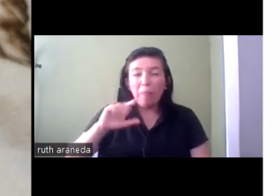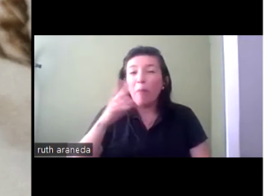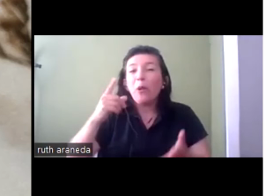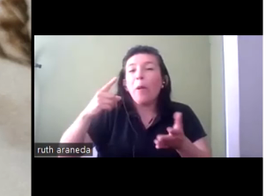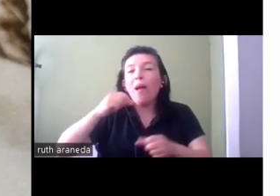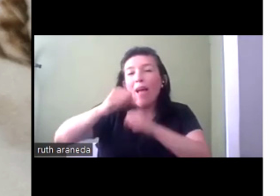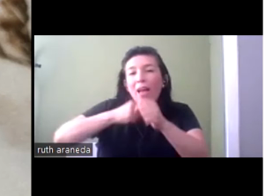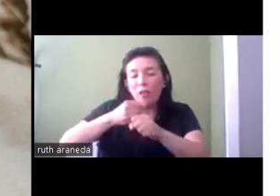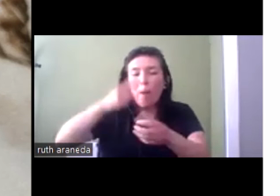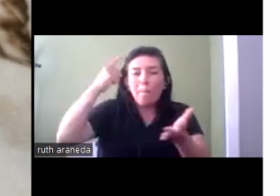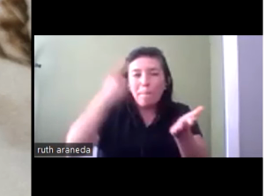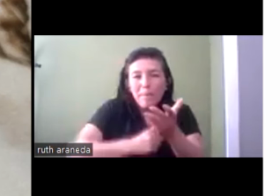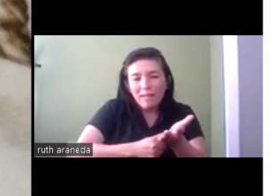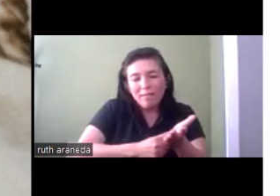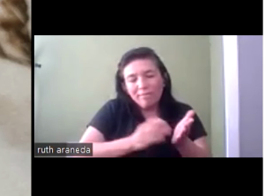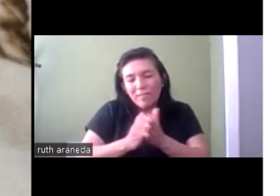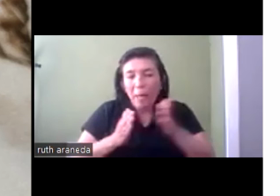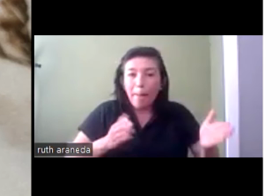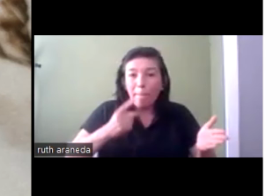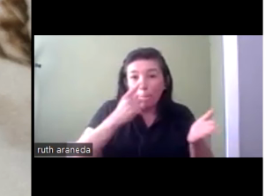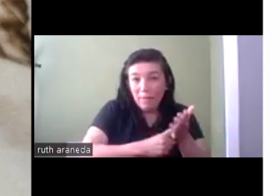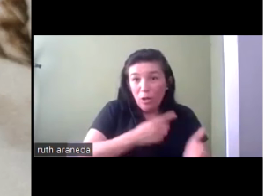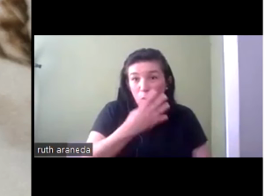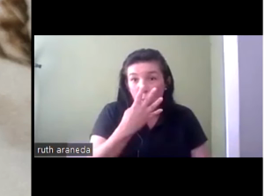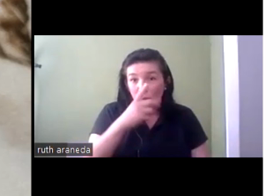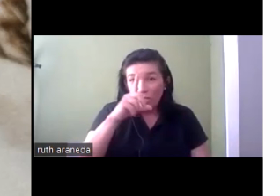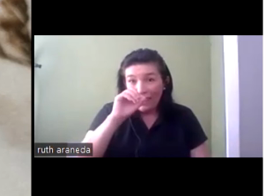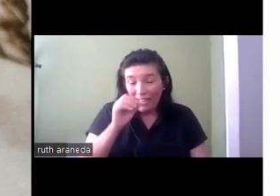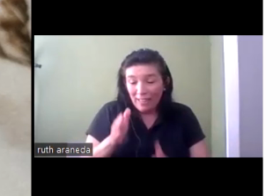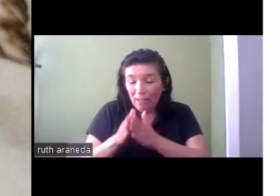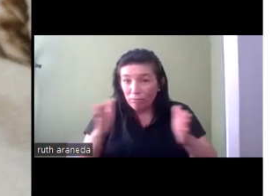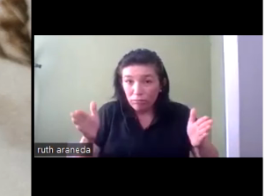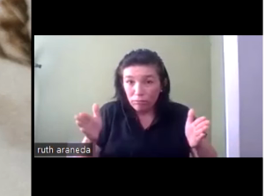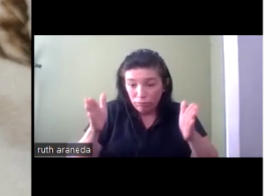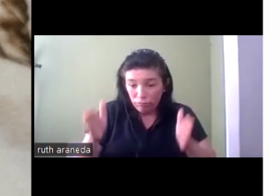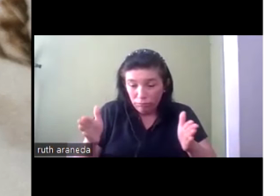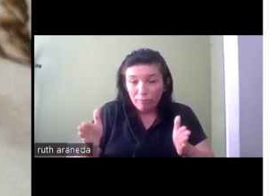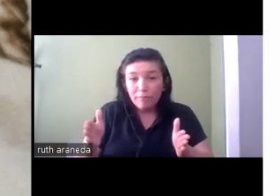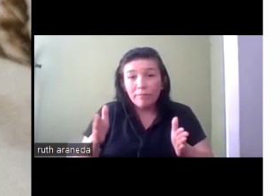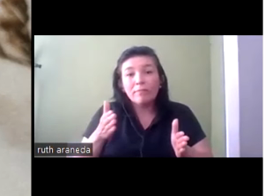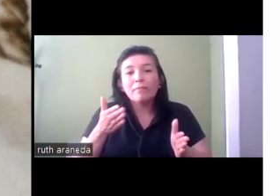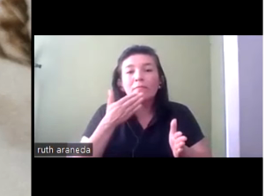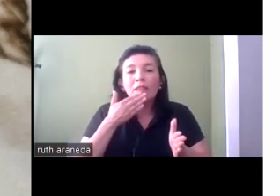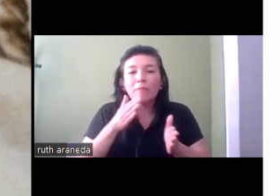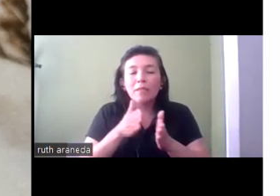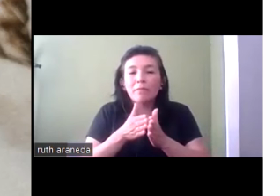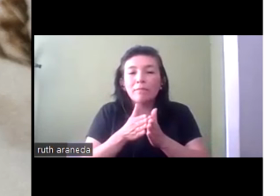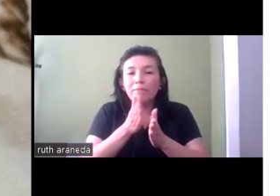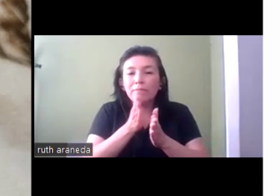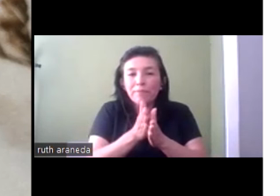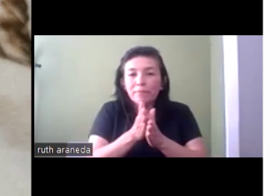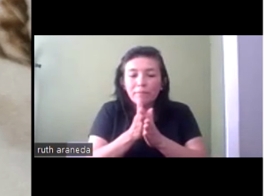año 1470 después de Cristo, y un momento de interacción